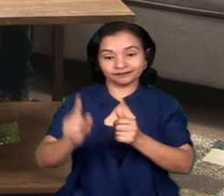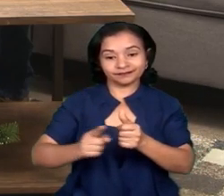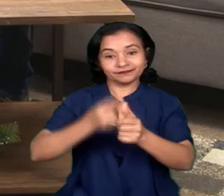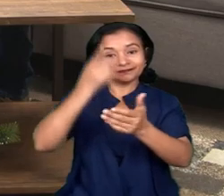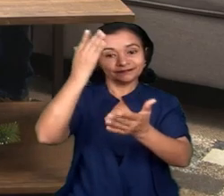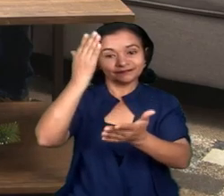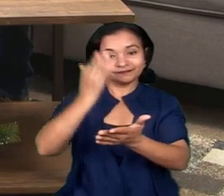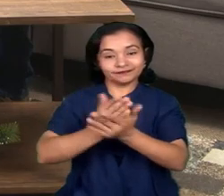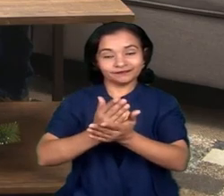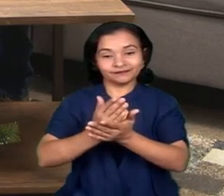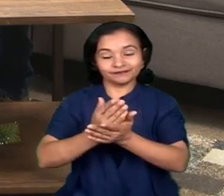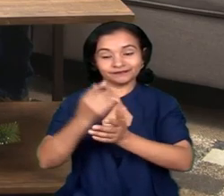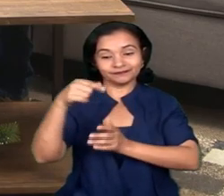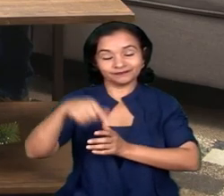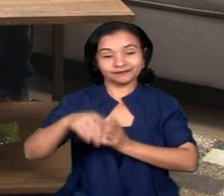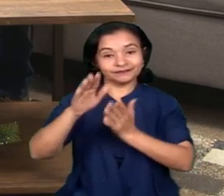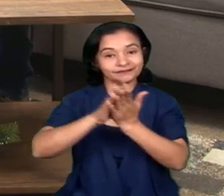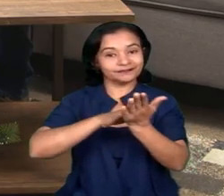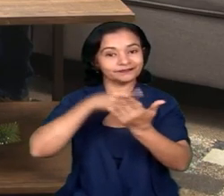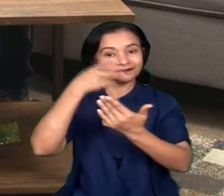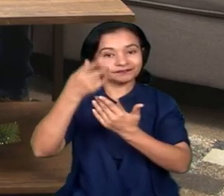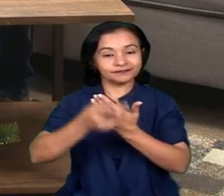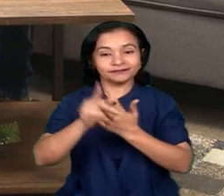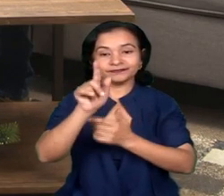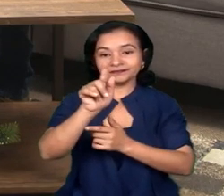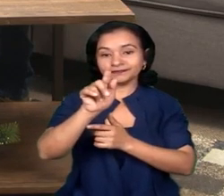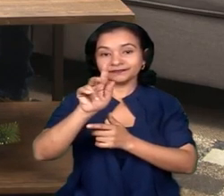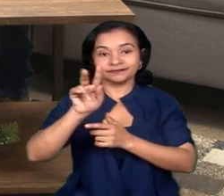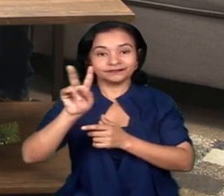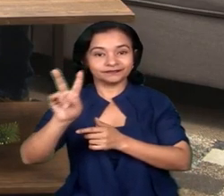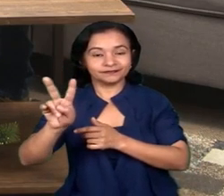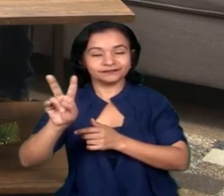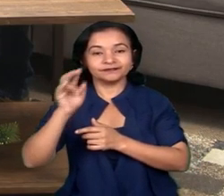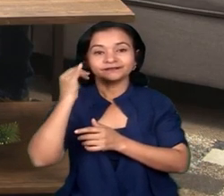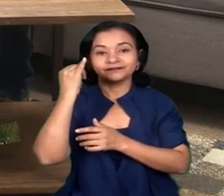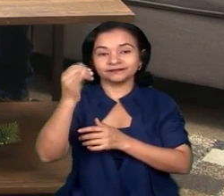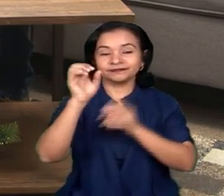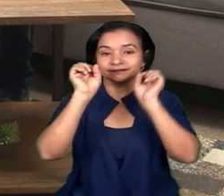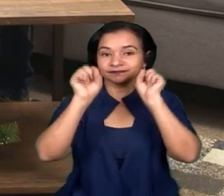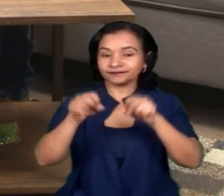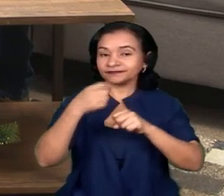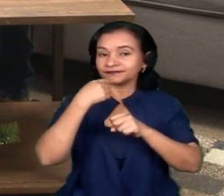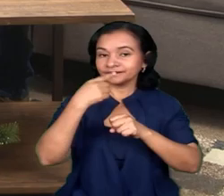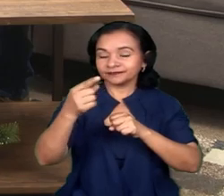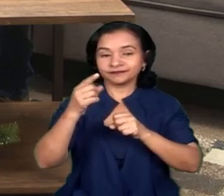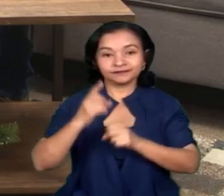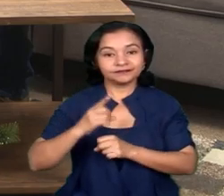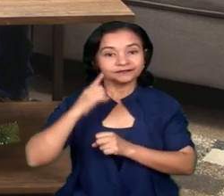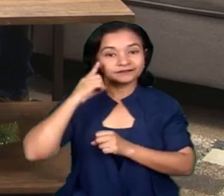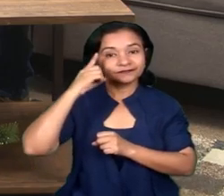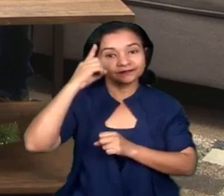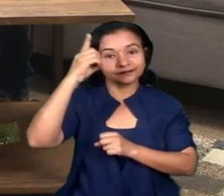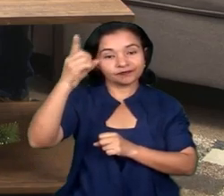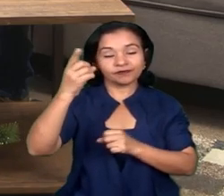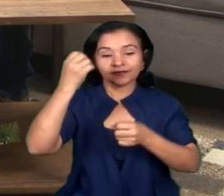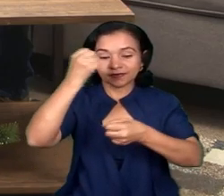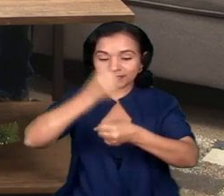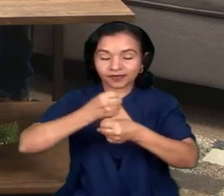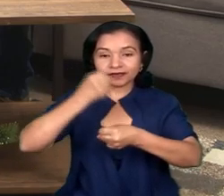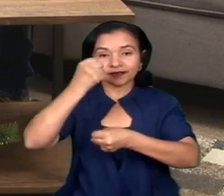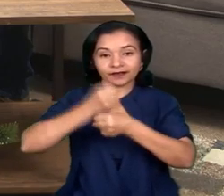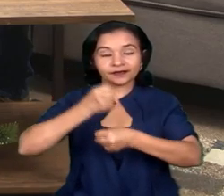estar en este programa y en este canal. Creo que nosotros sí podemos decir que vamos avanzando, porque hemos venido